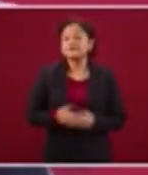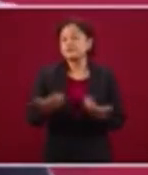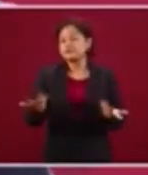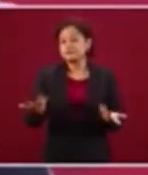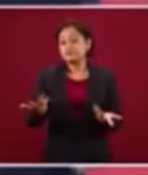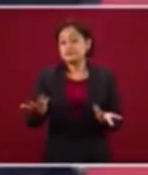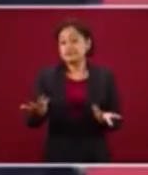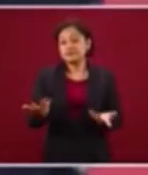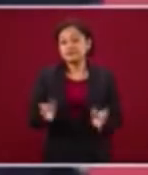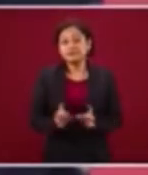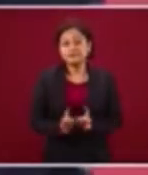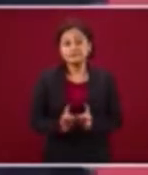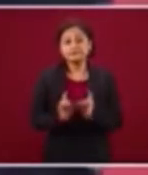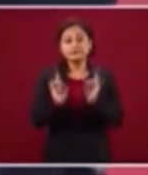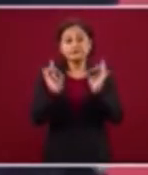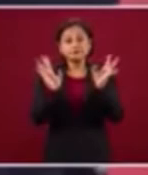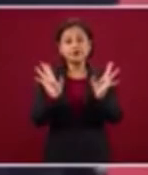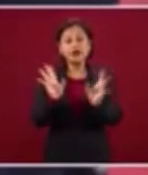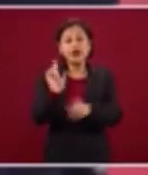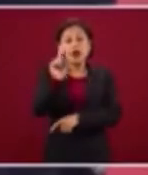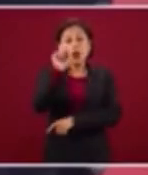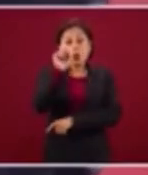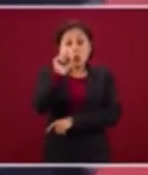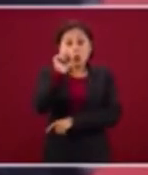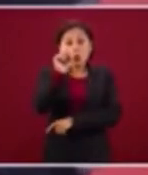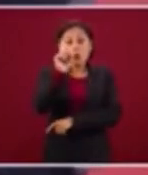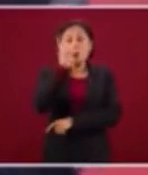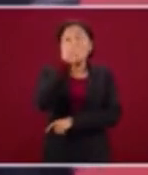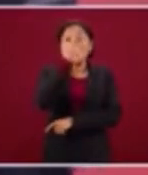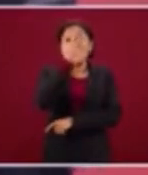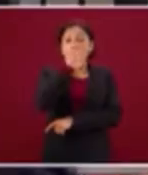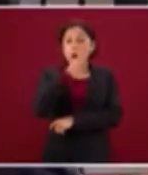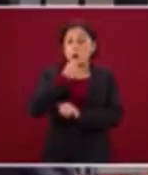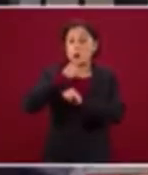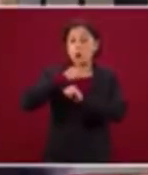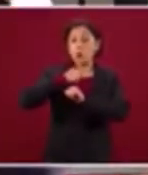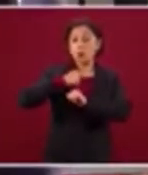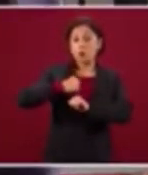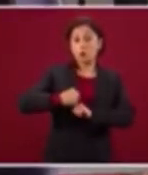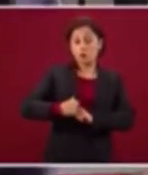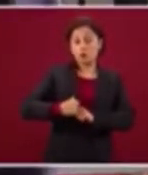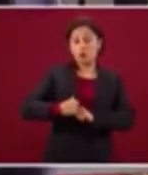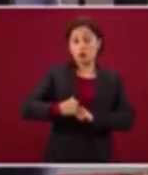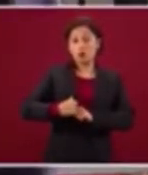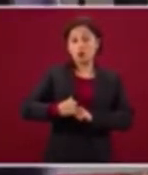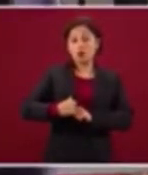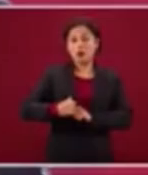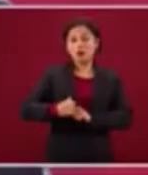por agraciar a otro, a su sucesor en el trono,